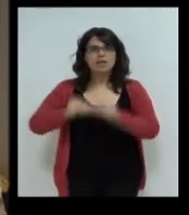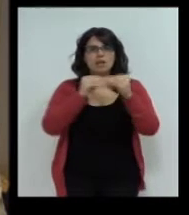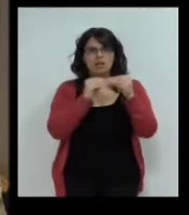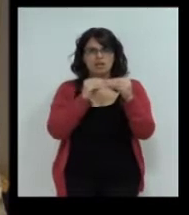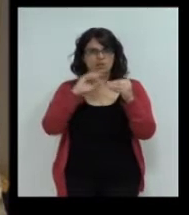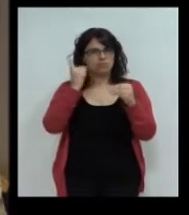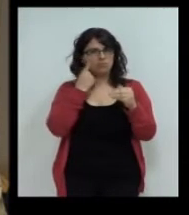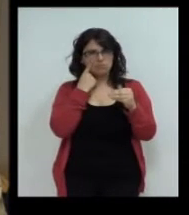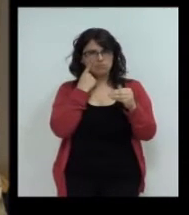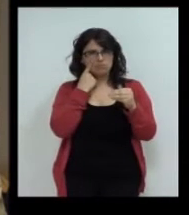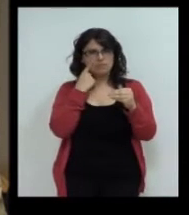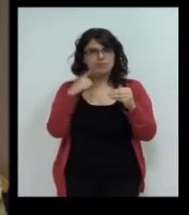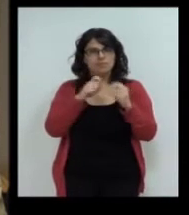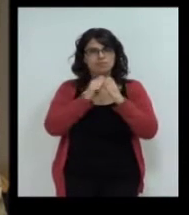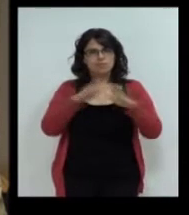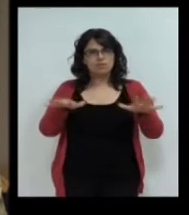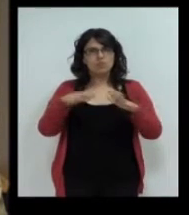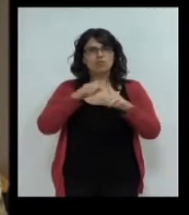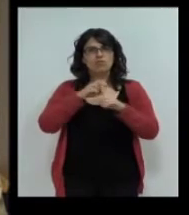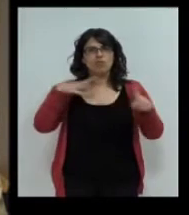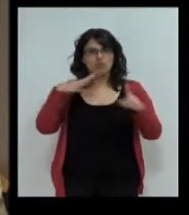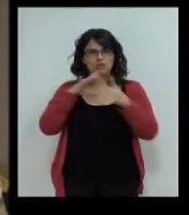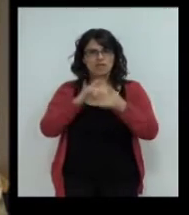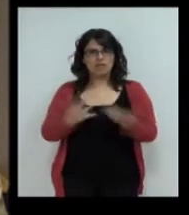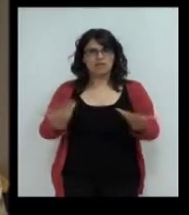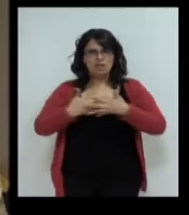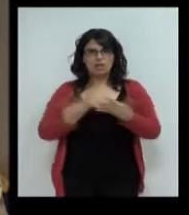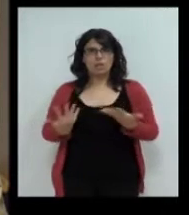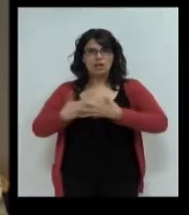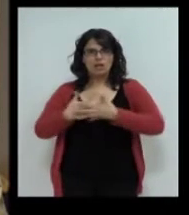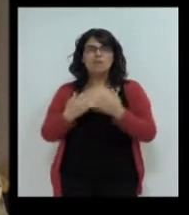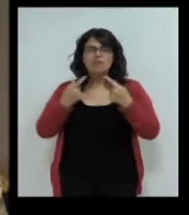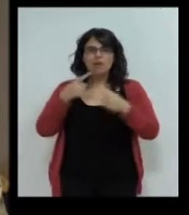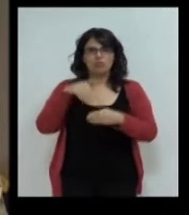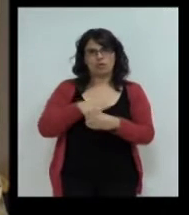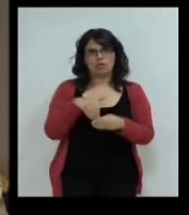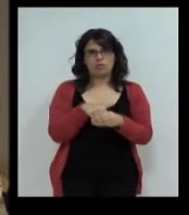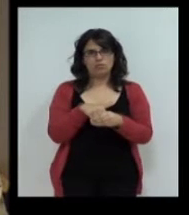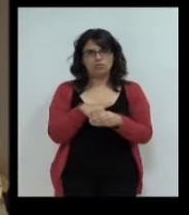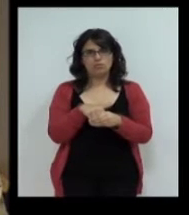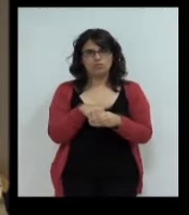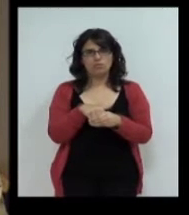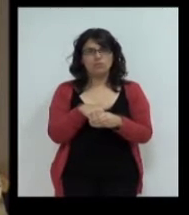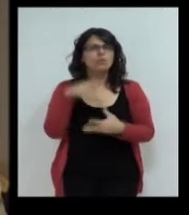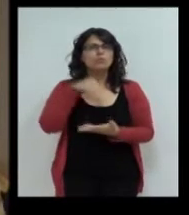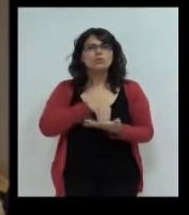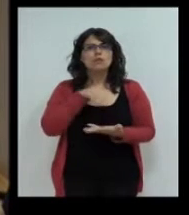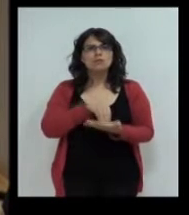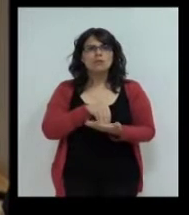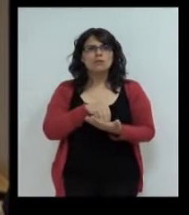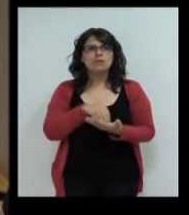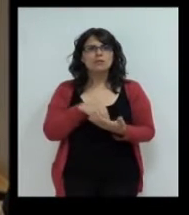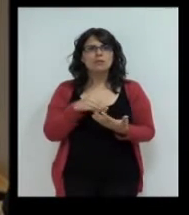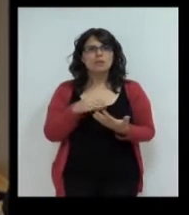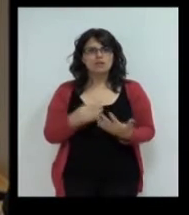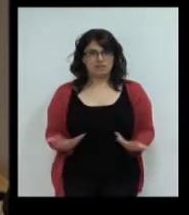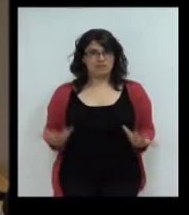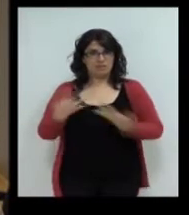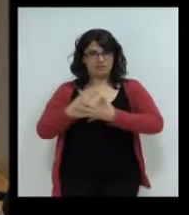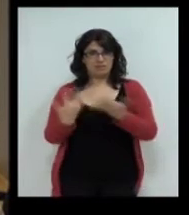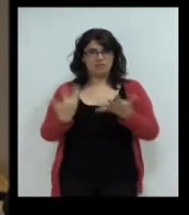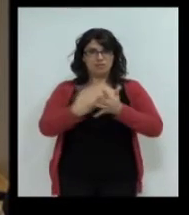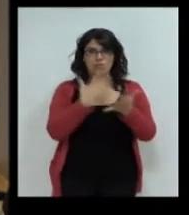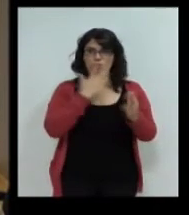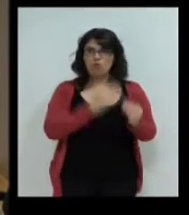estandarización y promover foros de interoperabilidad que den continuidad. Porque no solo permite... Muchas veces las cosas no son interoperables porque la